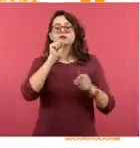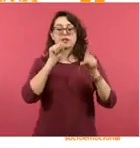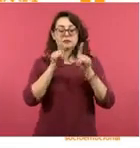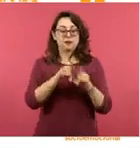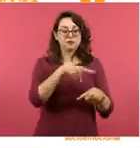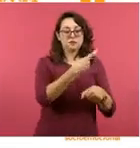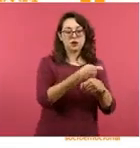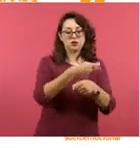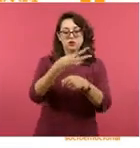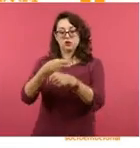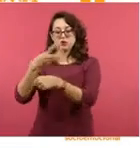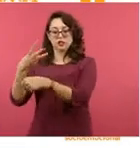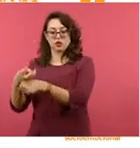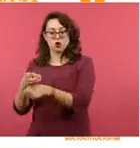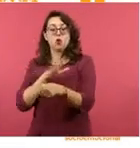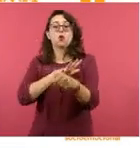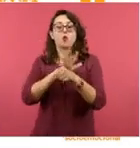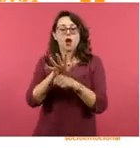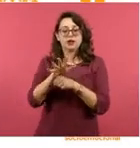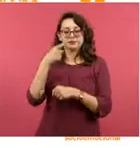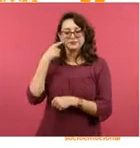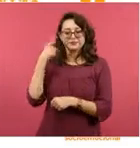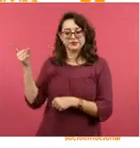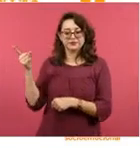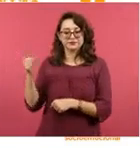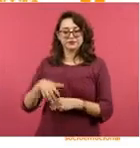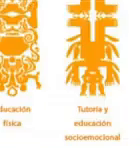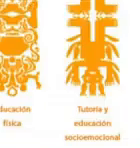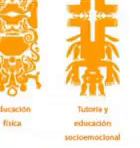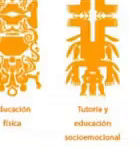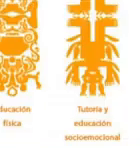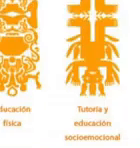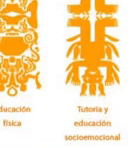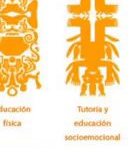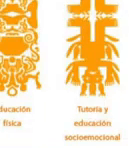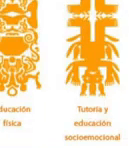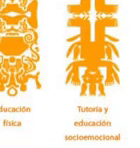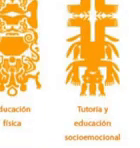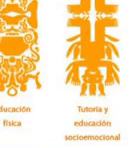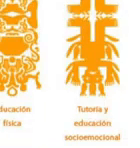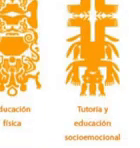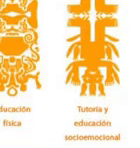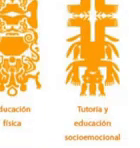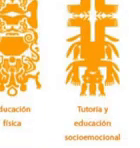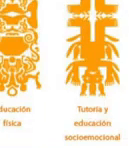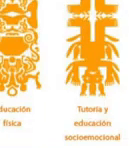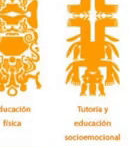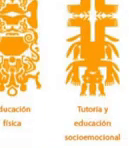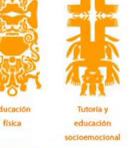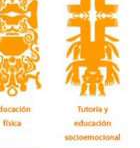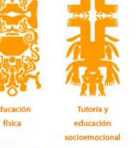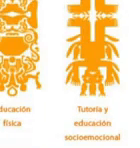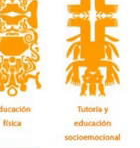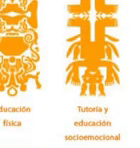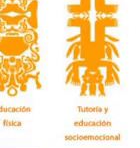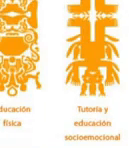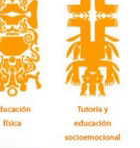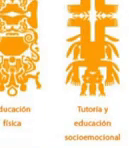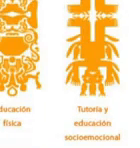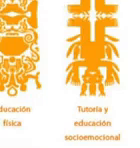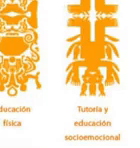estas disciplinas. ¿Cuáles son? Bueno, tecnología, educación física y tutoría y